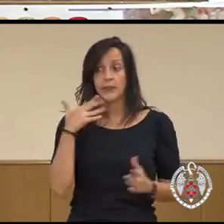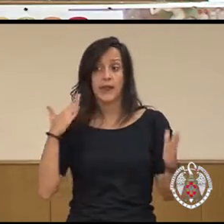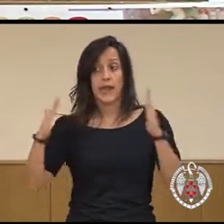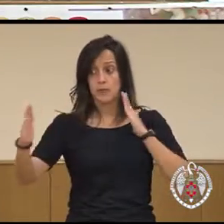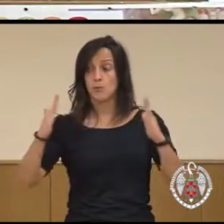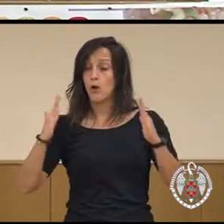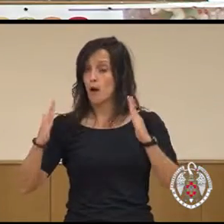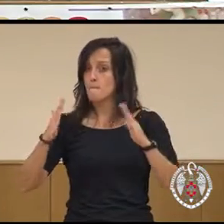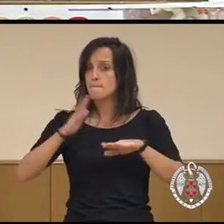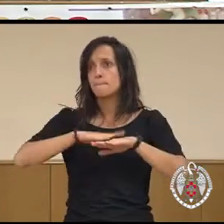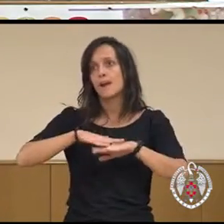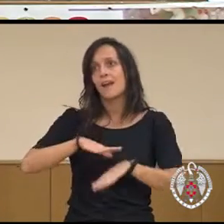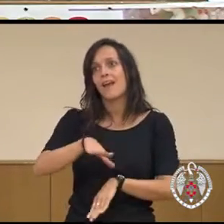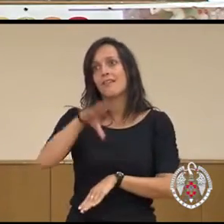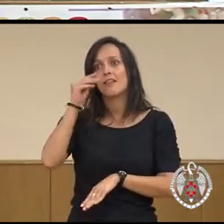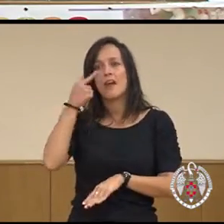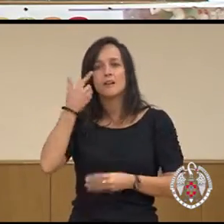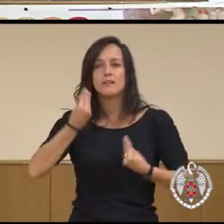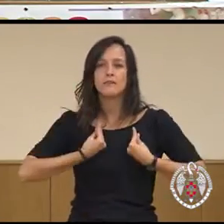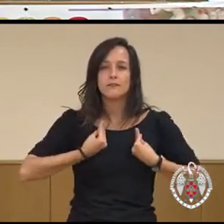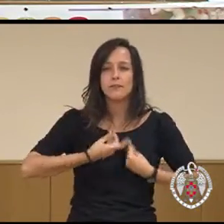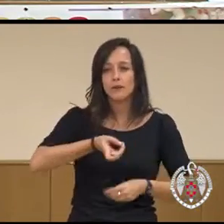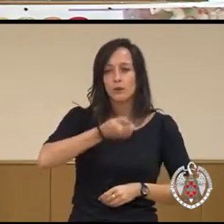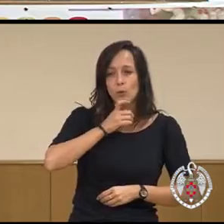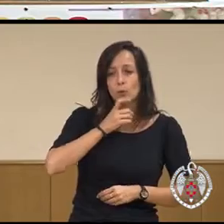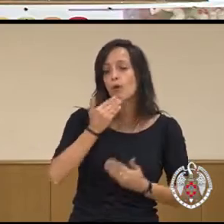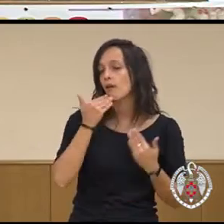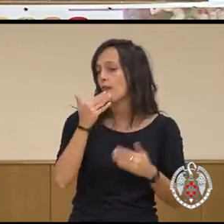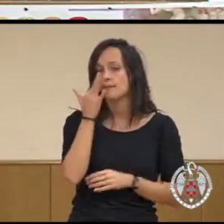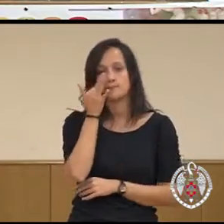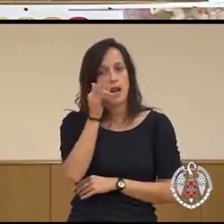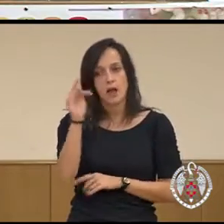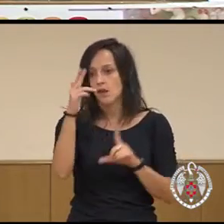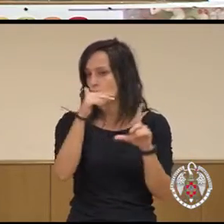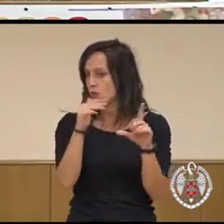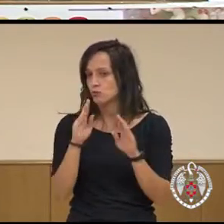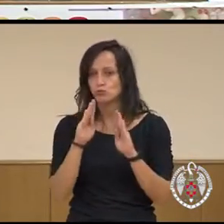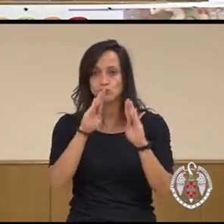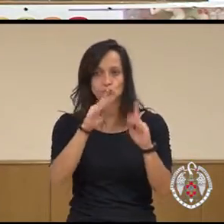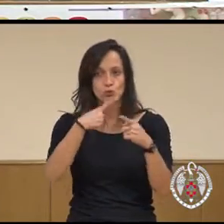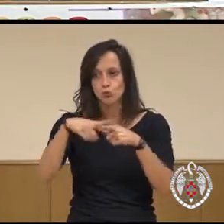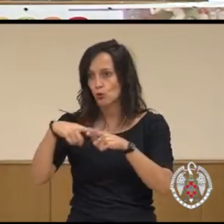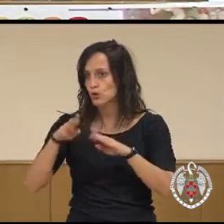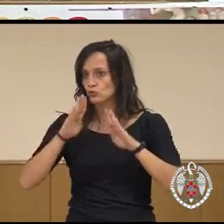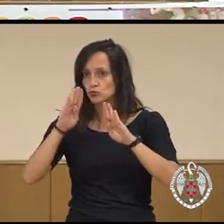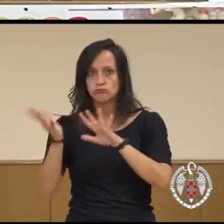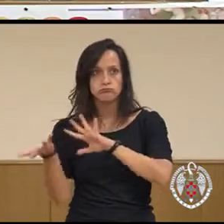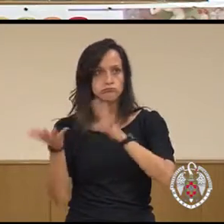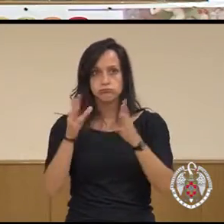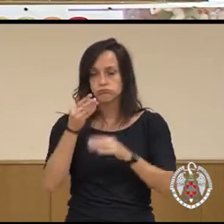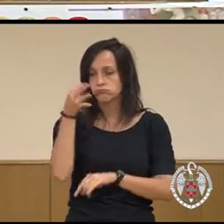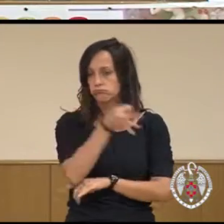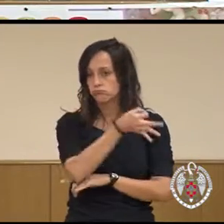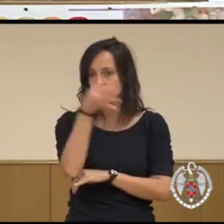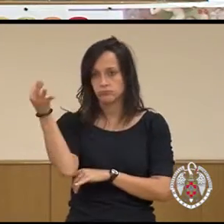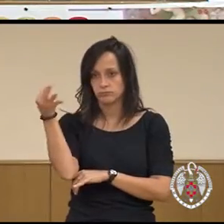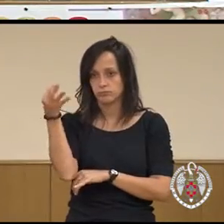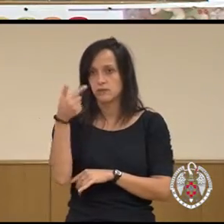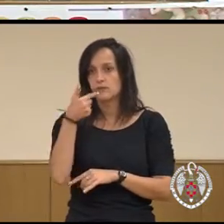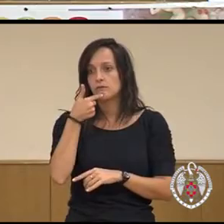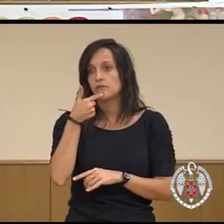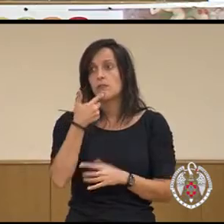especialmente la vida de Velázquez y los cuadros de Velázquez, porque además es una vida plagada, gracias a que fue un gran mecenas, de obras